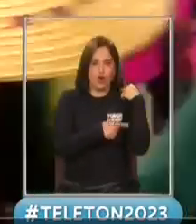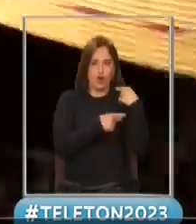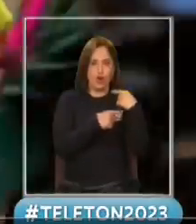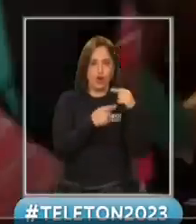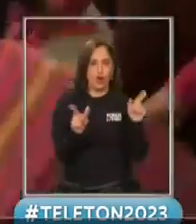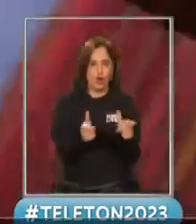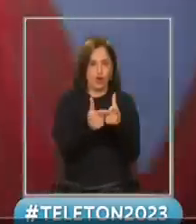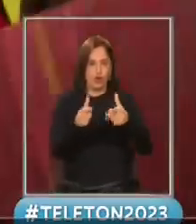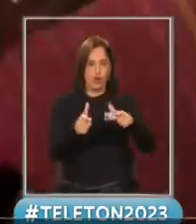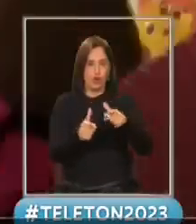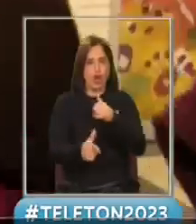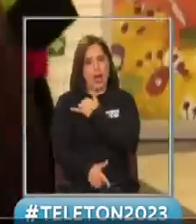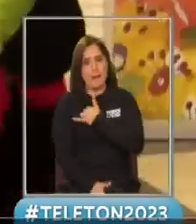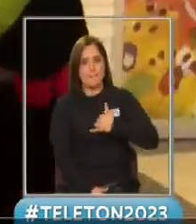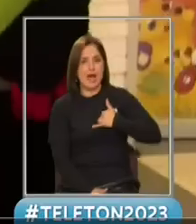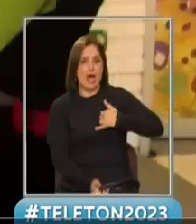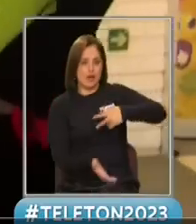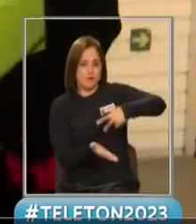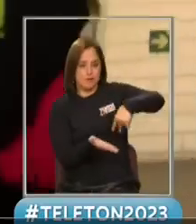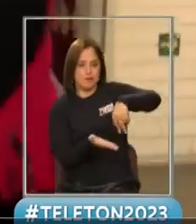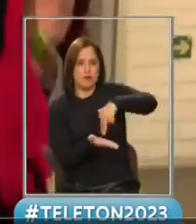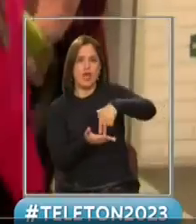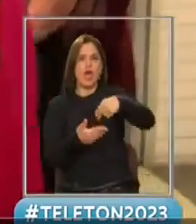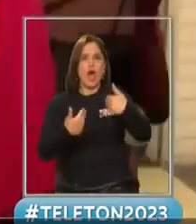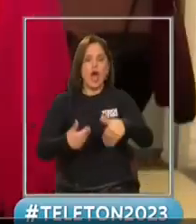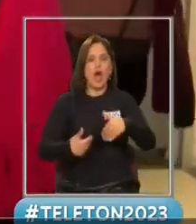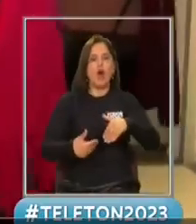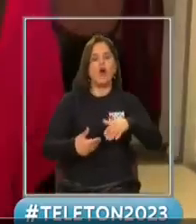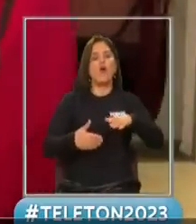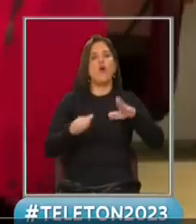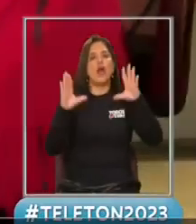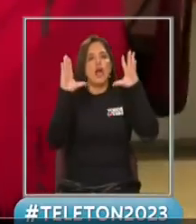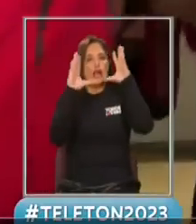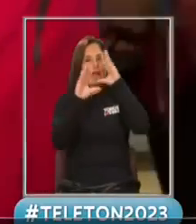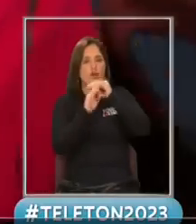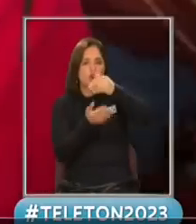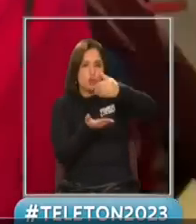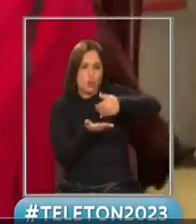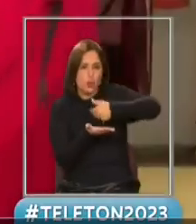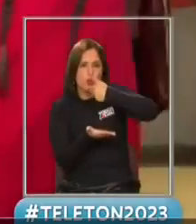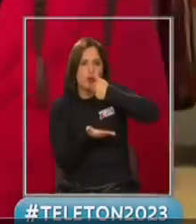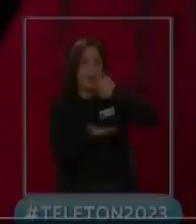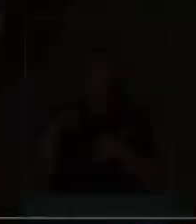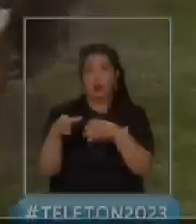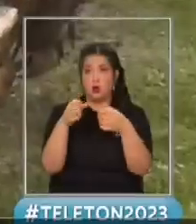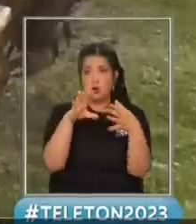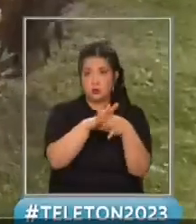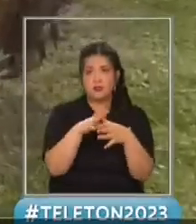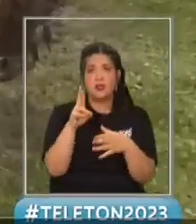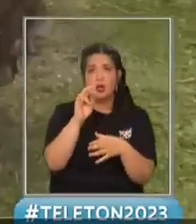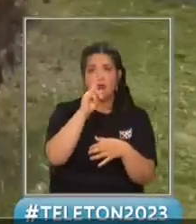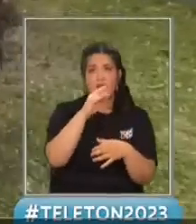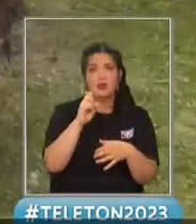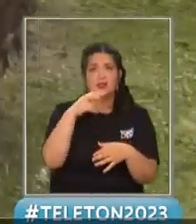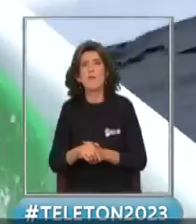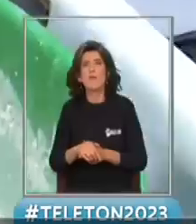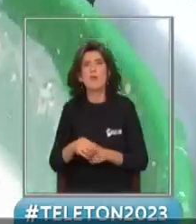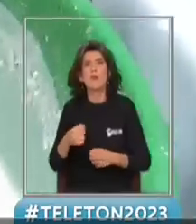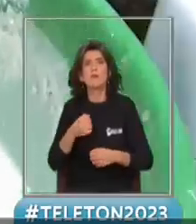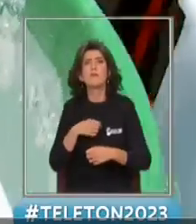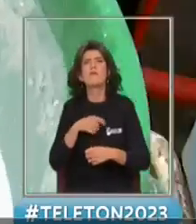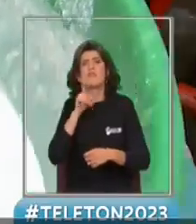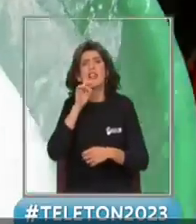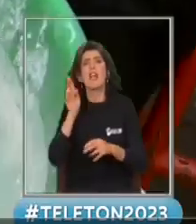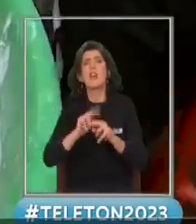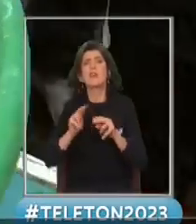aymara, con los que hasta ahora estamos pasando la noche, tomando consomé, también recibiendo las donaciones de los voluntarios. Una jornada de aportes, comidas